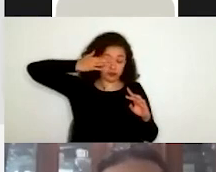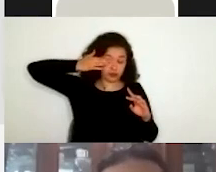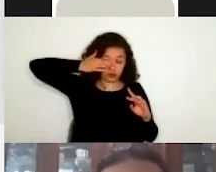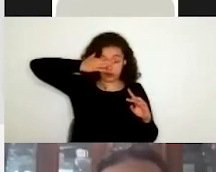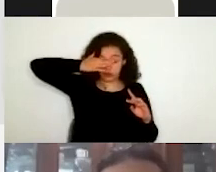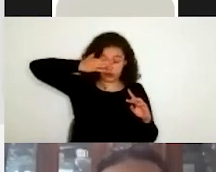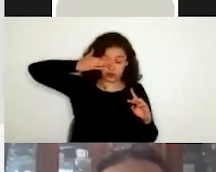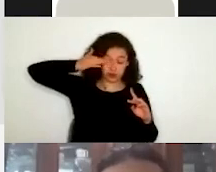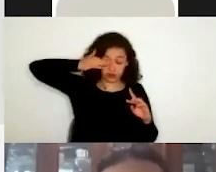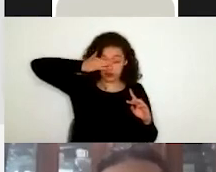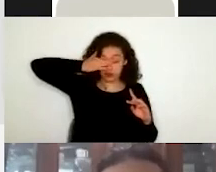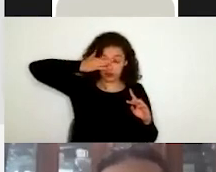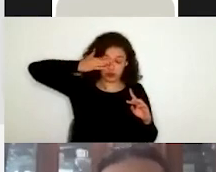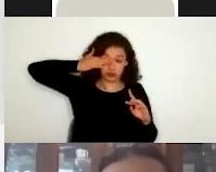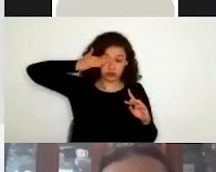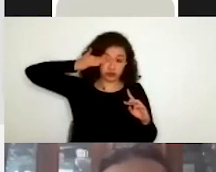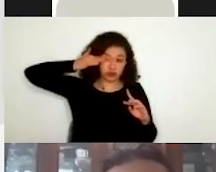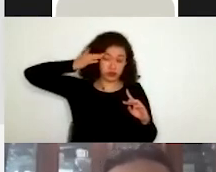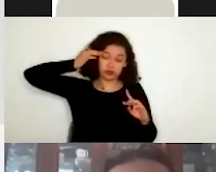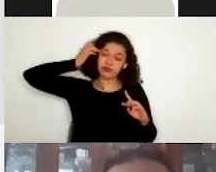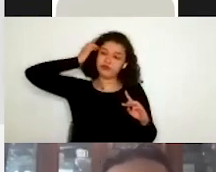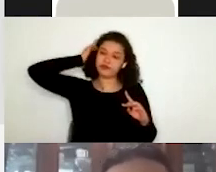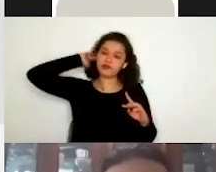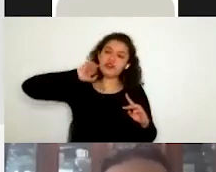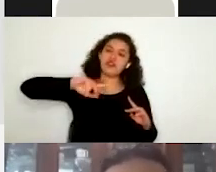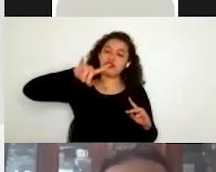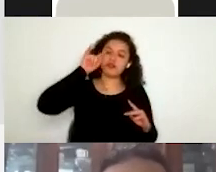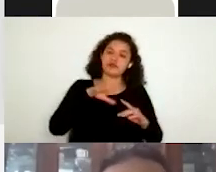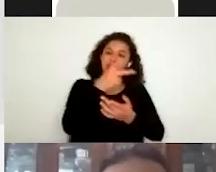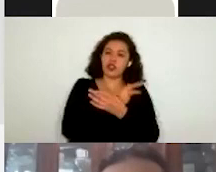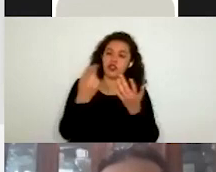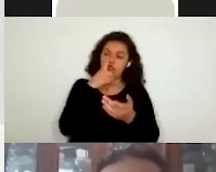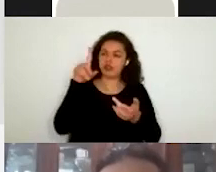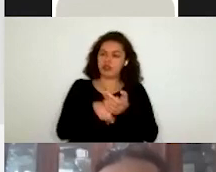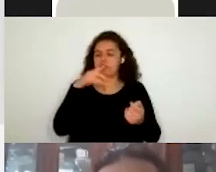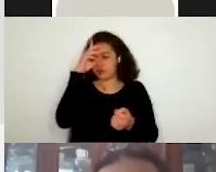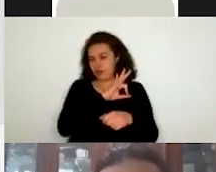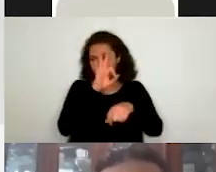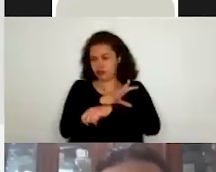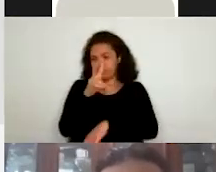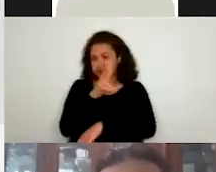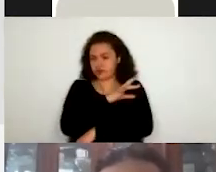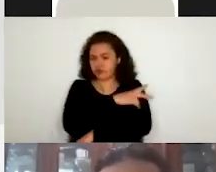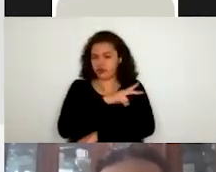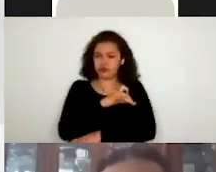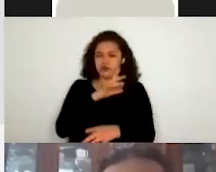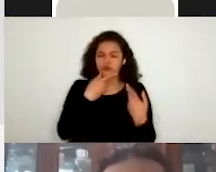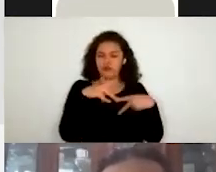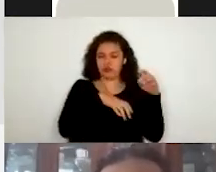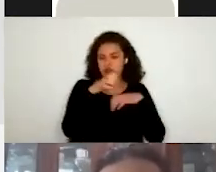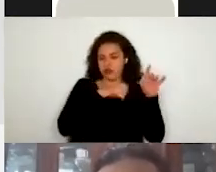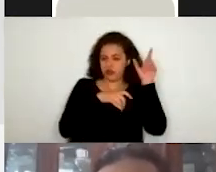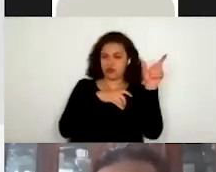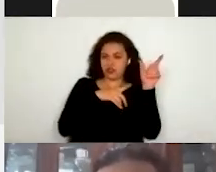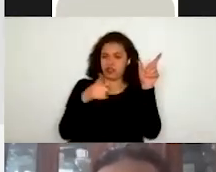pero colocamos primero Programa Interno de Protección Civil, el logotipo de la empresa, quien lo está elaborando, y el